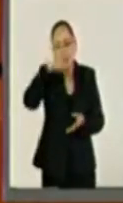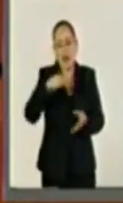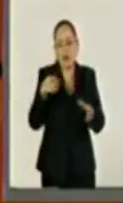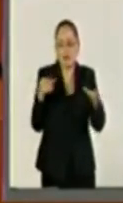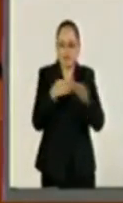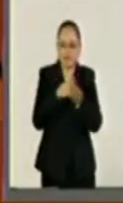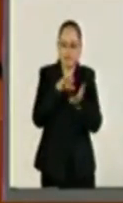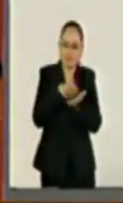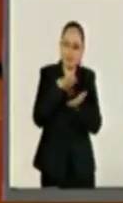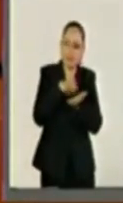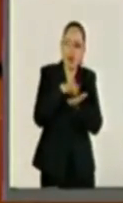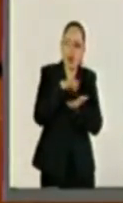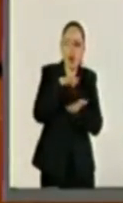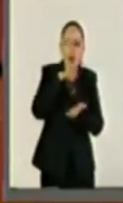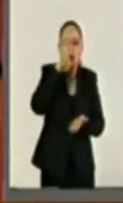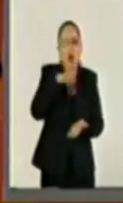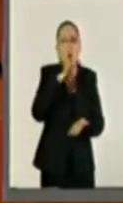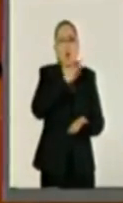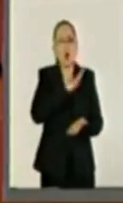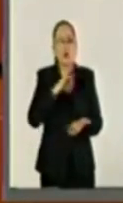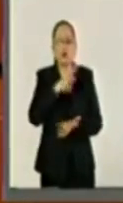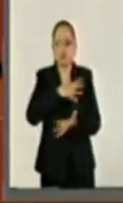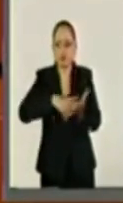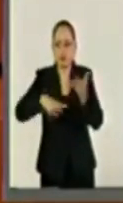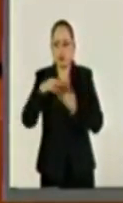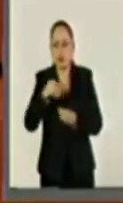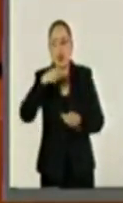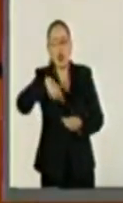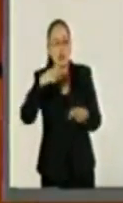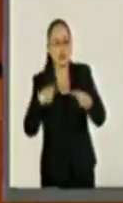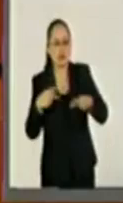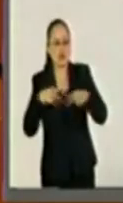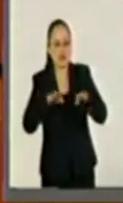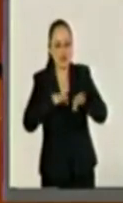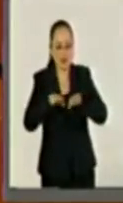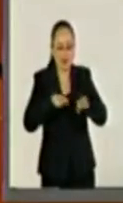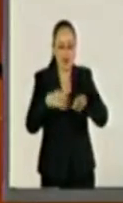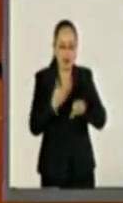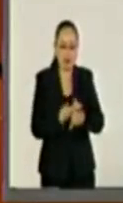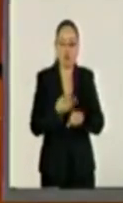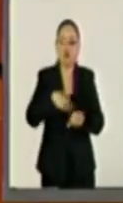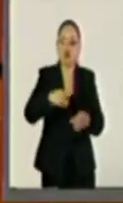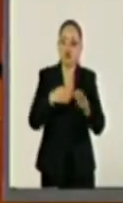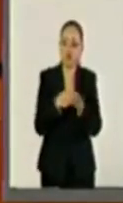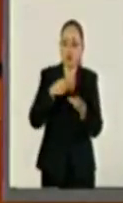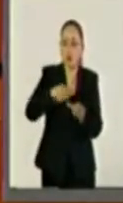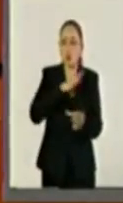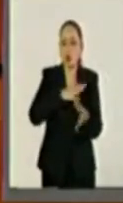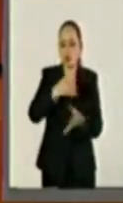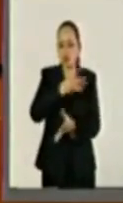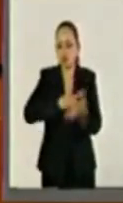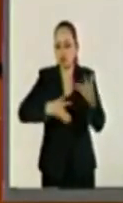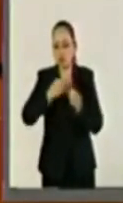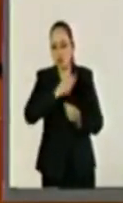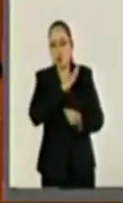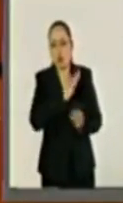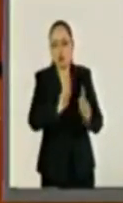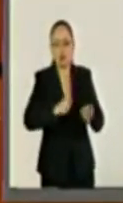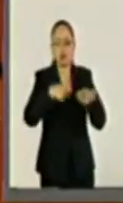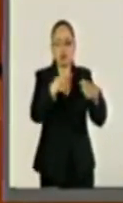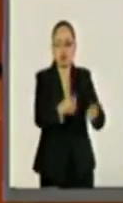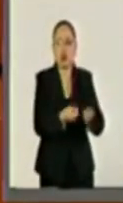a fin de constituir depósitos en favor de sus trabajadores y establecer un sistema de financiamiento que permita